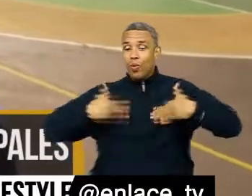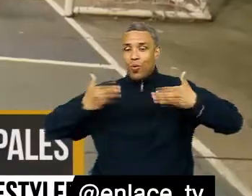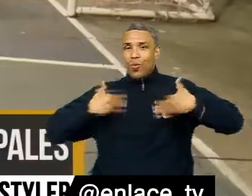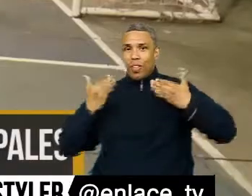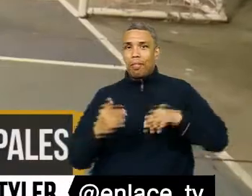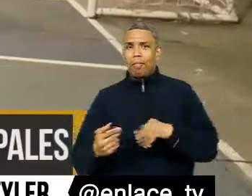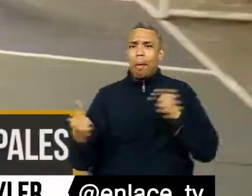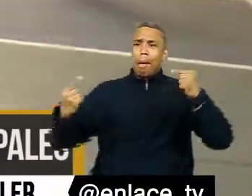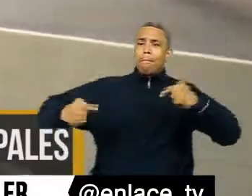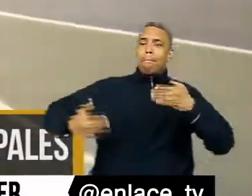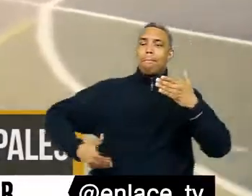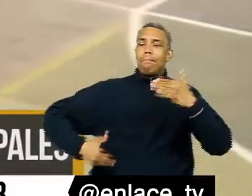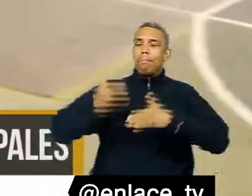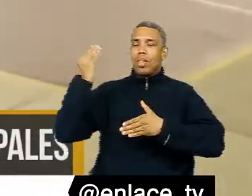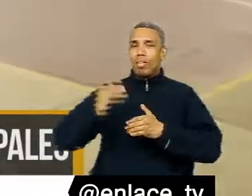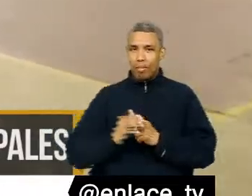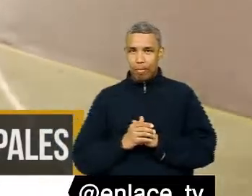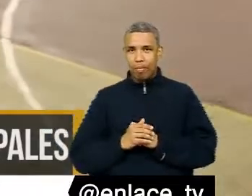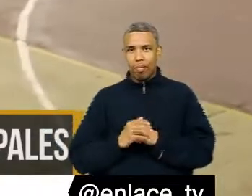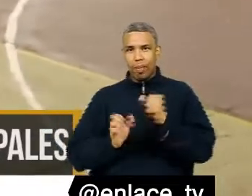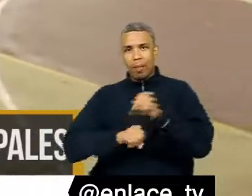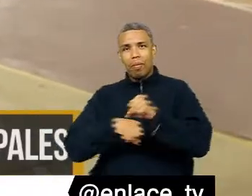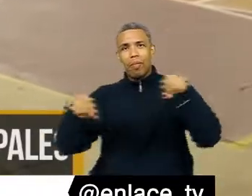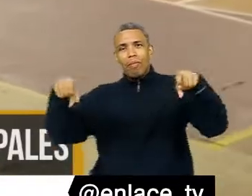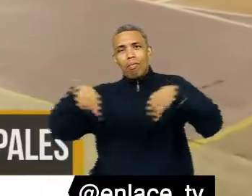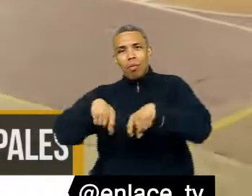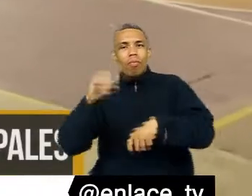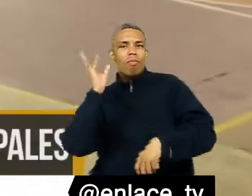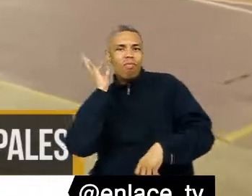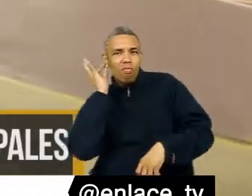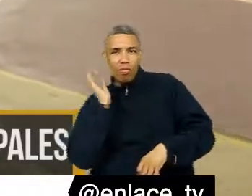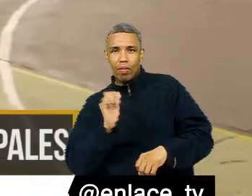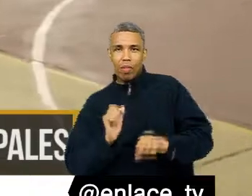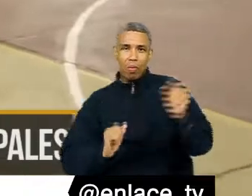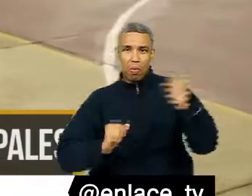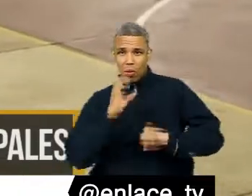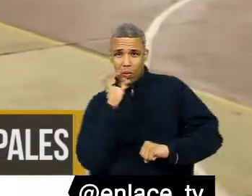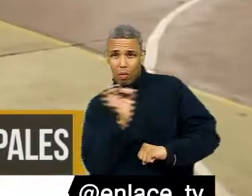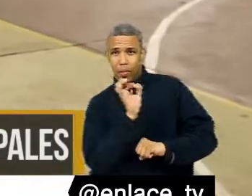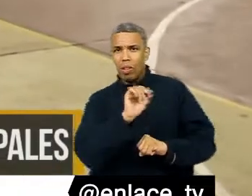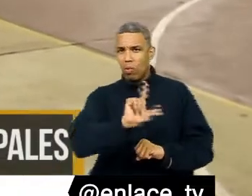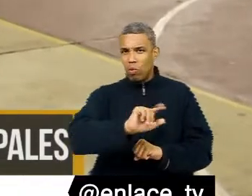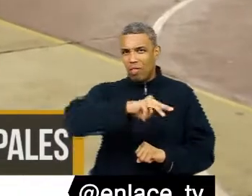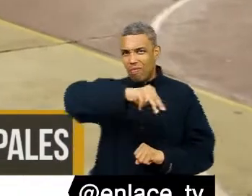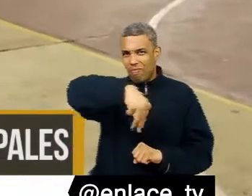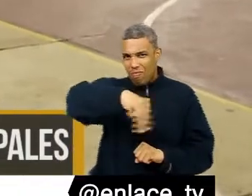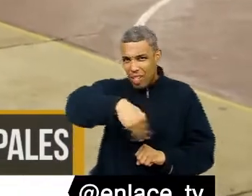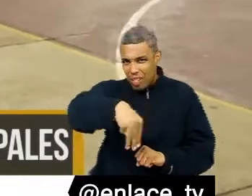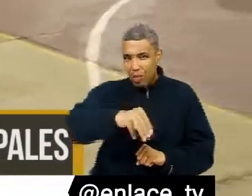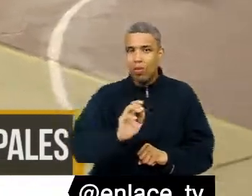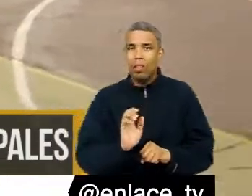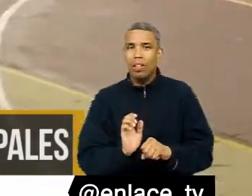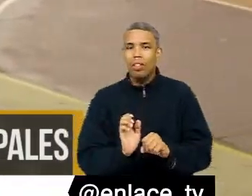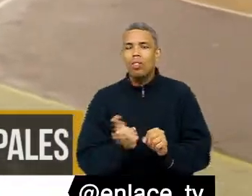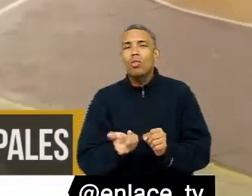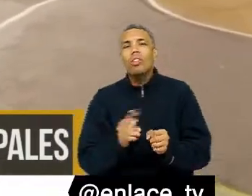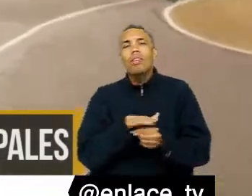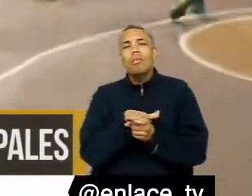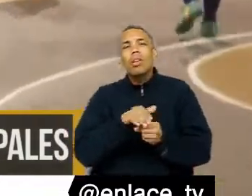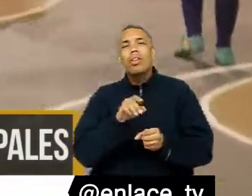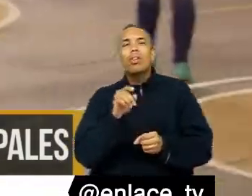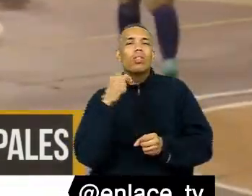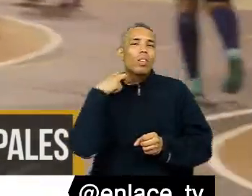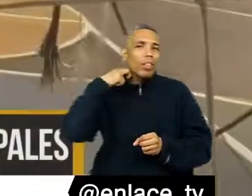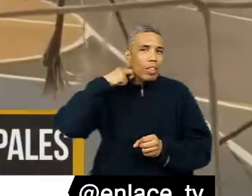partido. Cabe recordar que esta disciplina en las categorías femenino y masculino se juega los lunes y miércoles en las polideportivas de los barrios Gaitán,